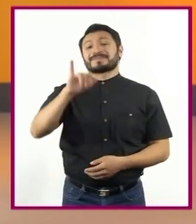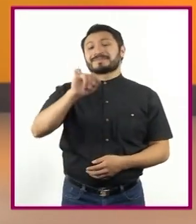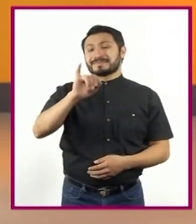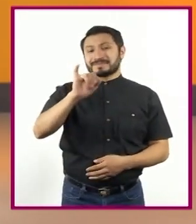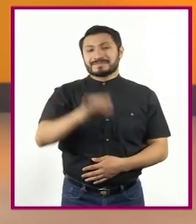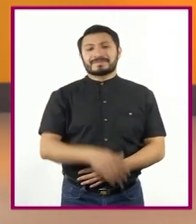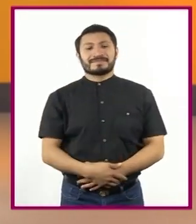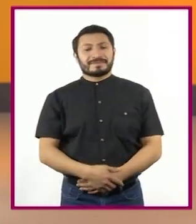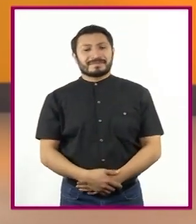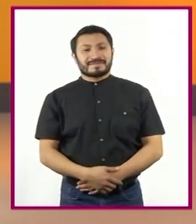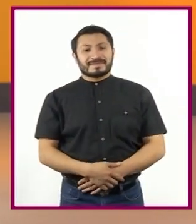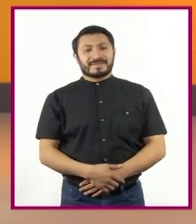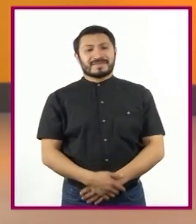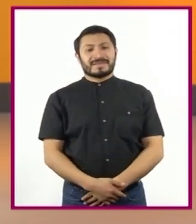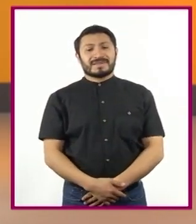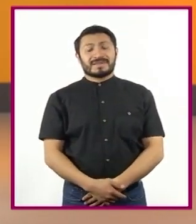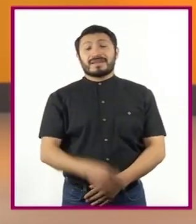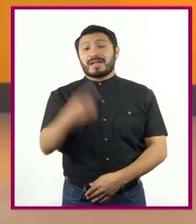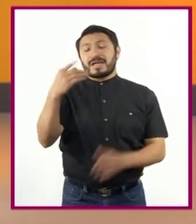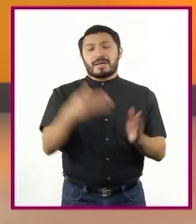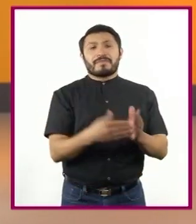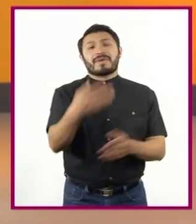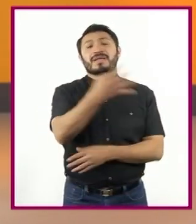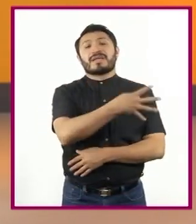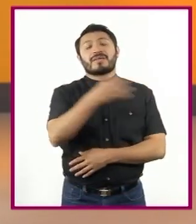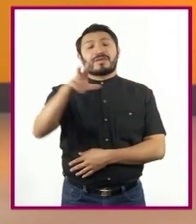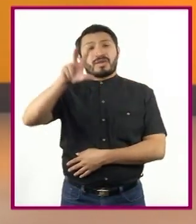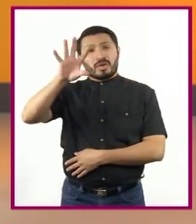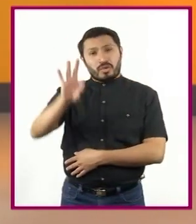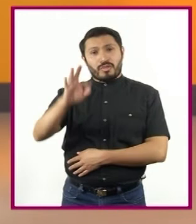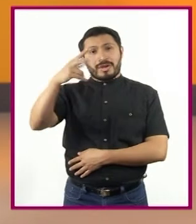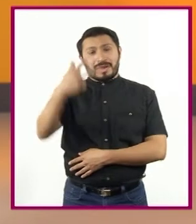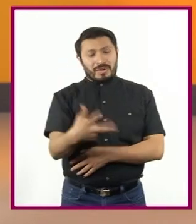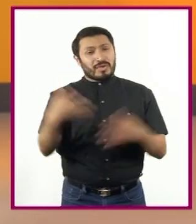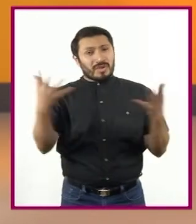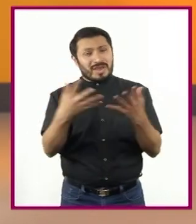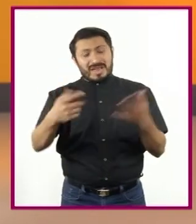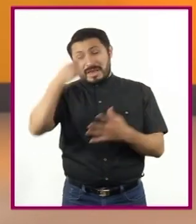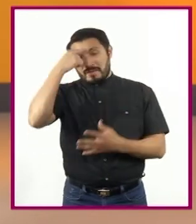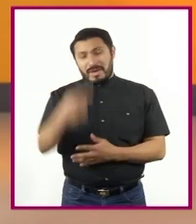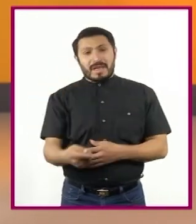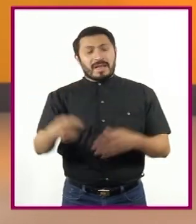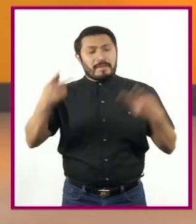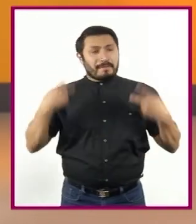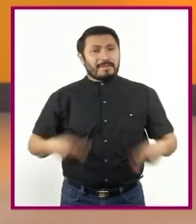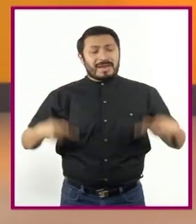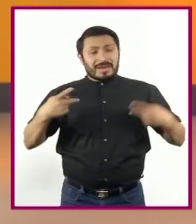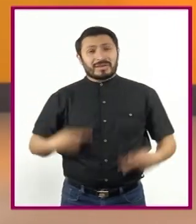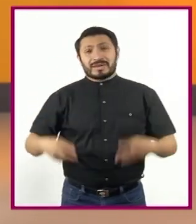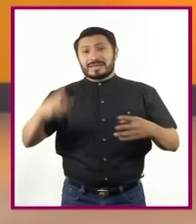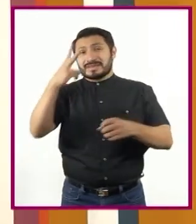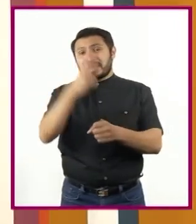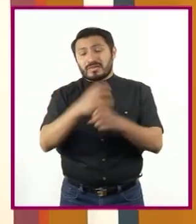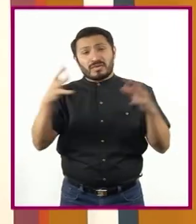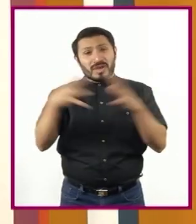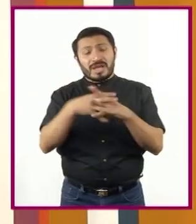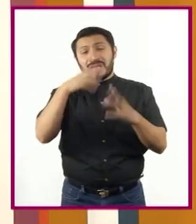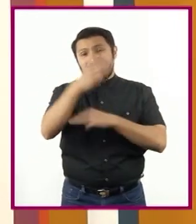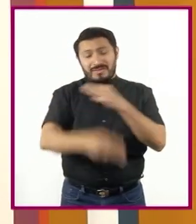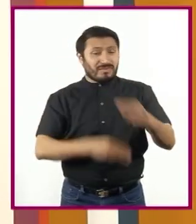Vicente. En 1948 se creó una competencia para los veteranos de la Segunda Guerra Mundial.